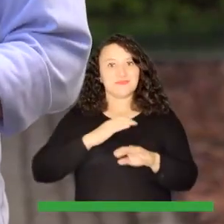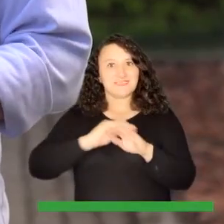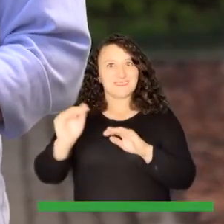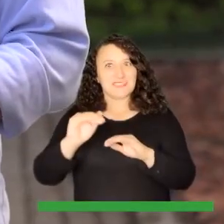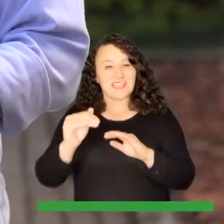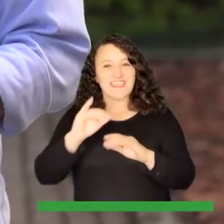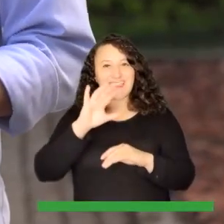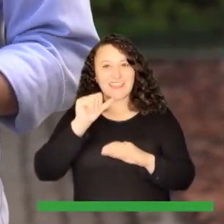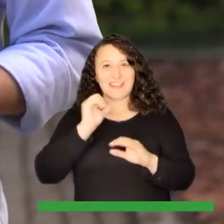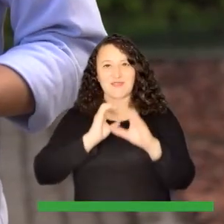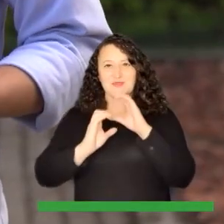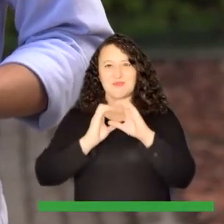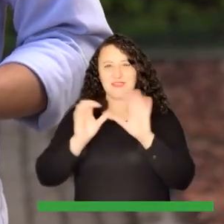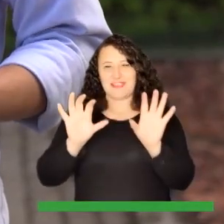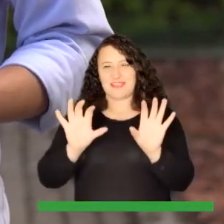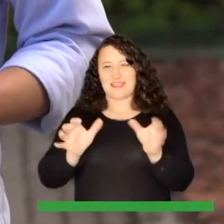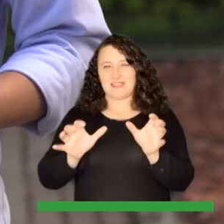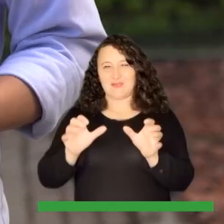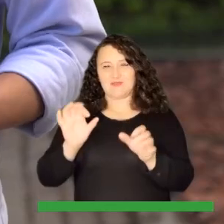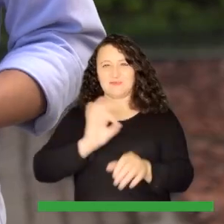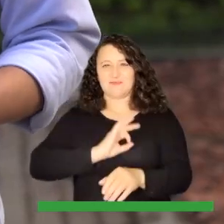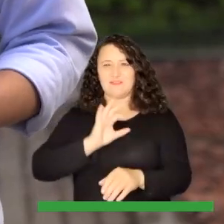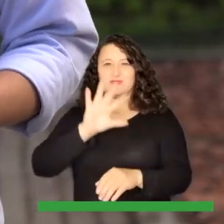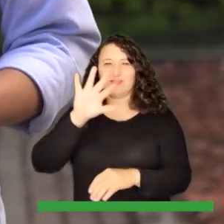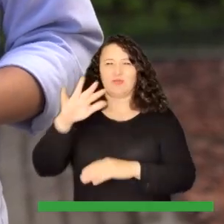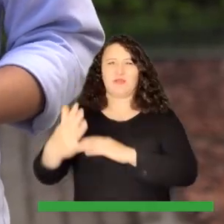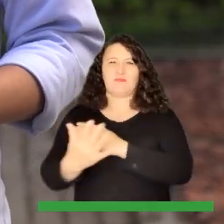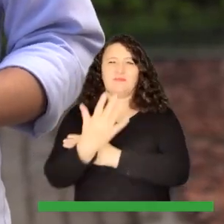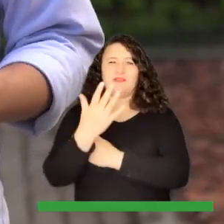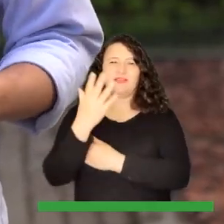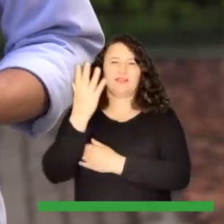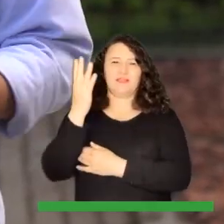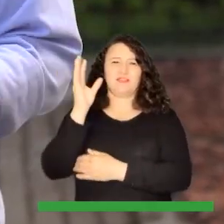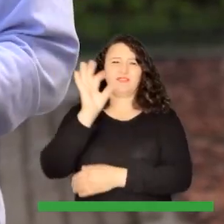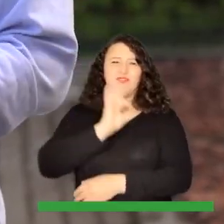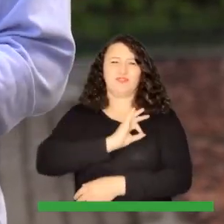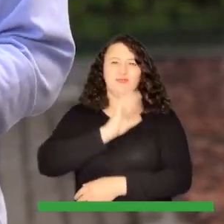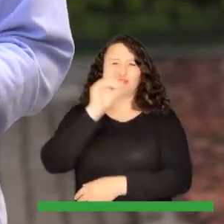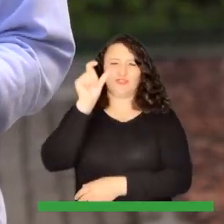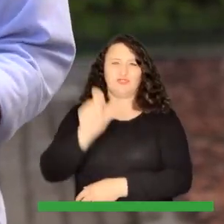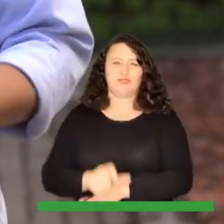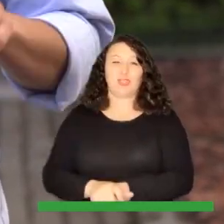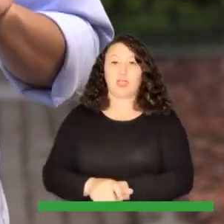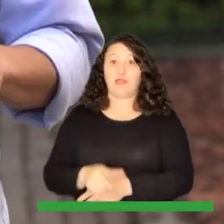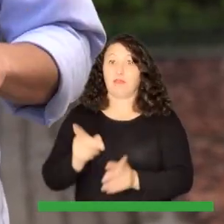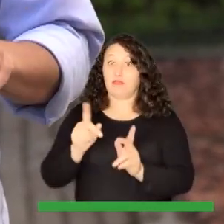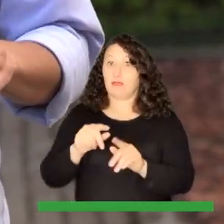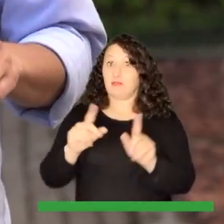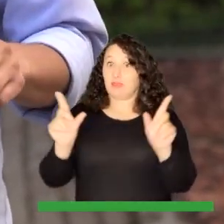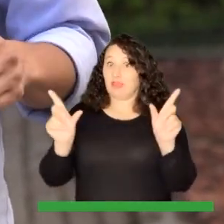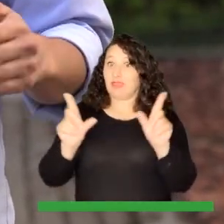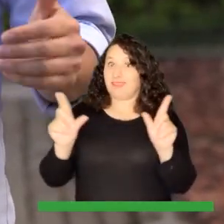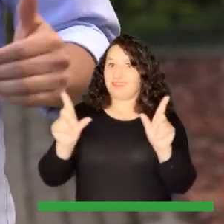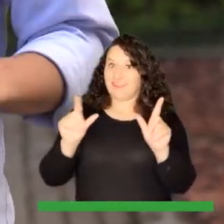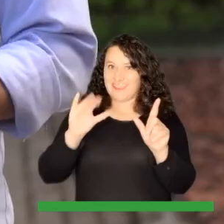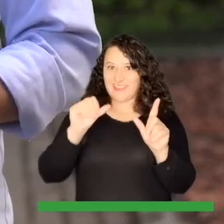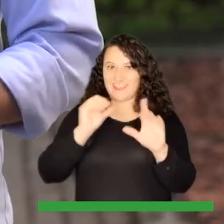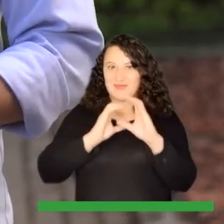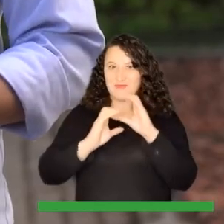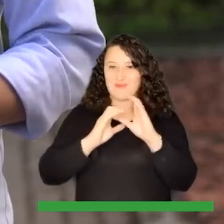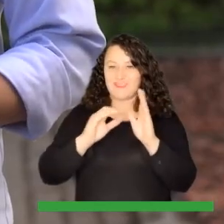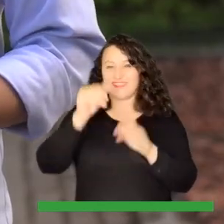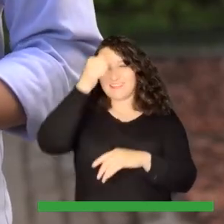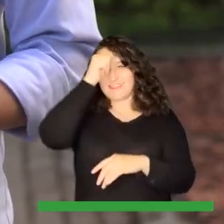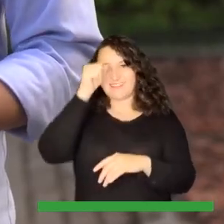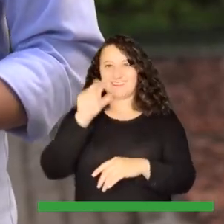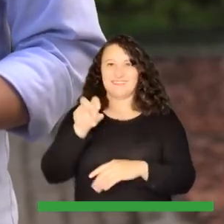invitarlos a que sintonicen ICA Comunica Radio todos los sábados a las 5 de la mañana por las frecuencias de la Radio Nacional de Colombia e ICA Comunica TV todos los domingos